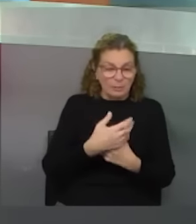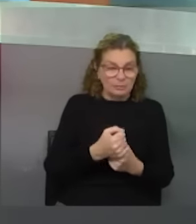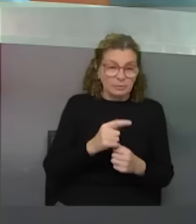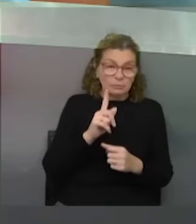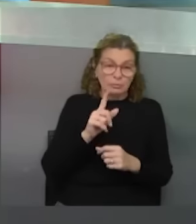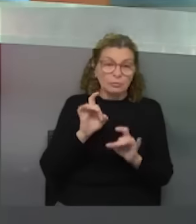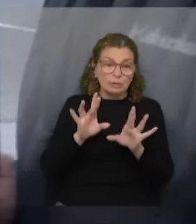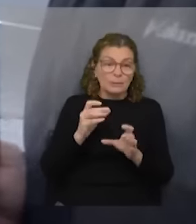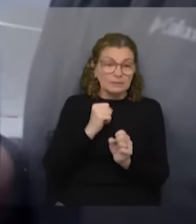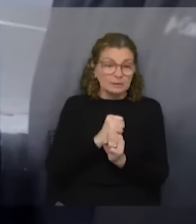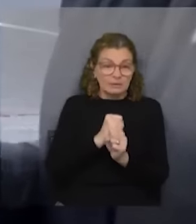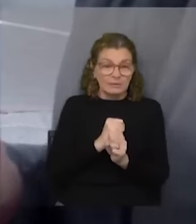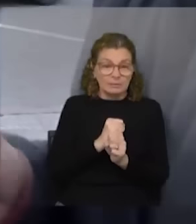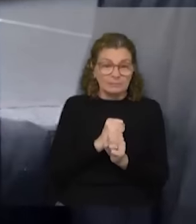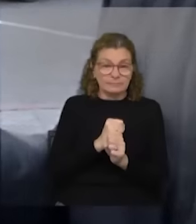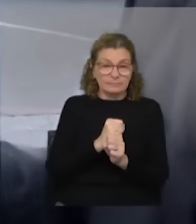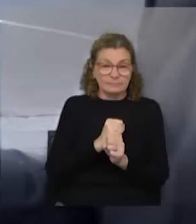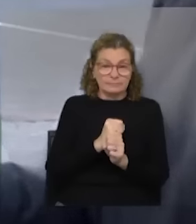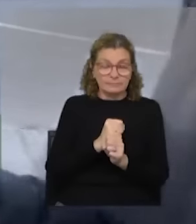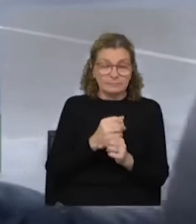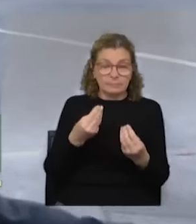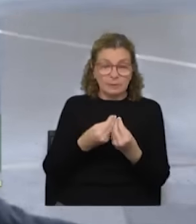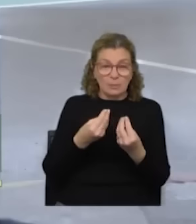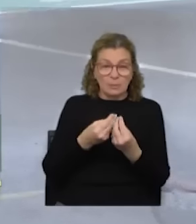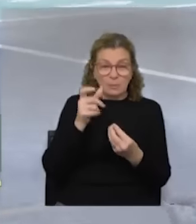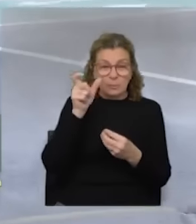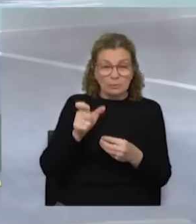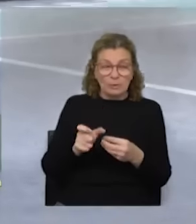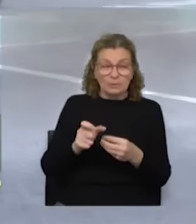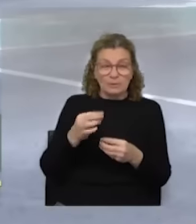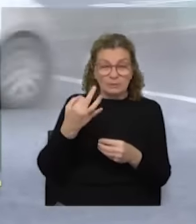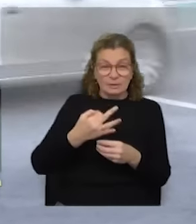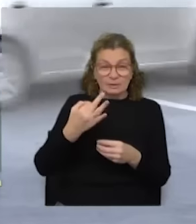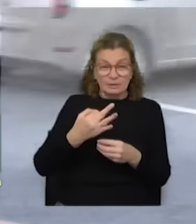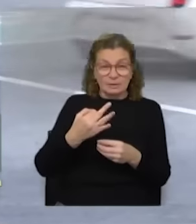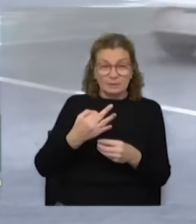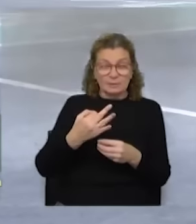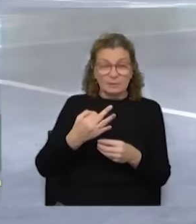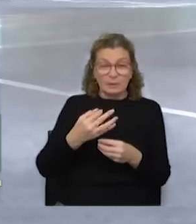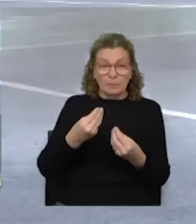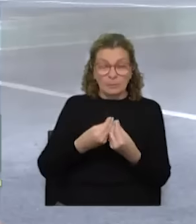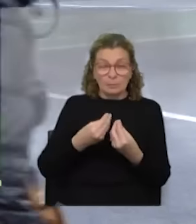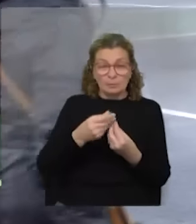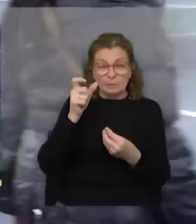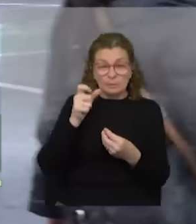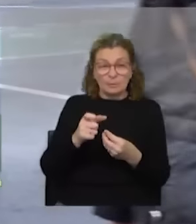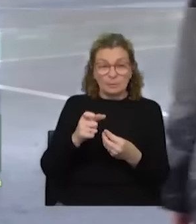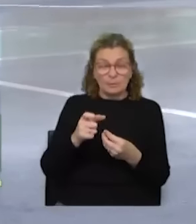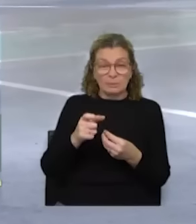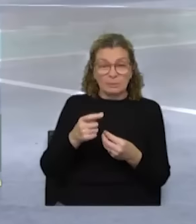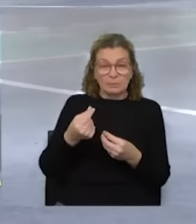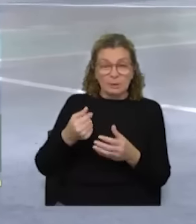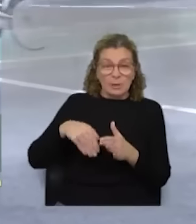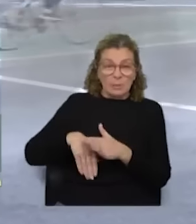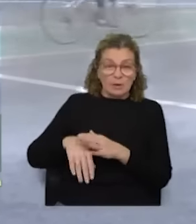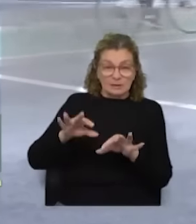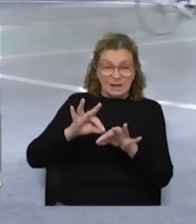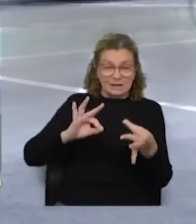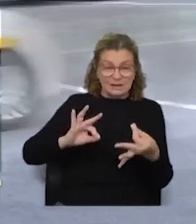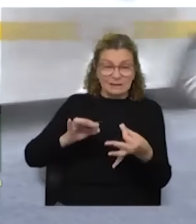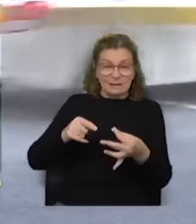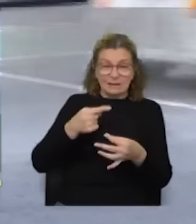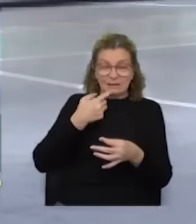un trabajo mucha gente que si de verdad te agarra la lista hay mucha gente que la agarra la guarda en el bolsillo la rompe y hay gente que